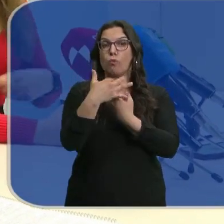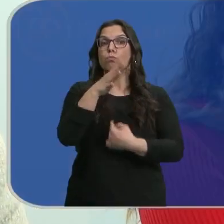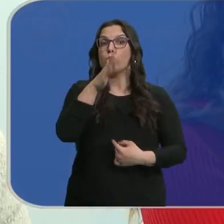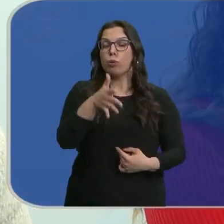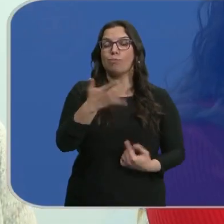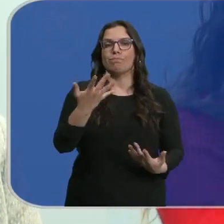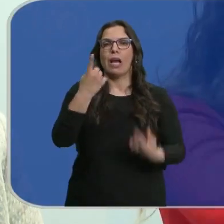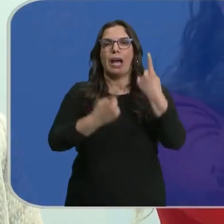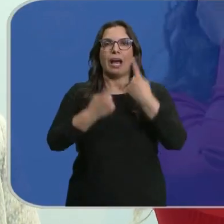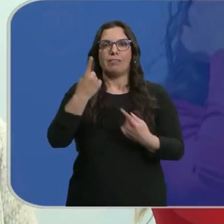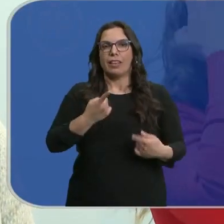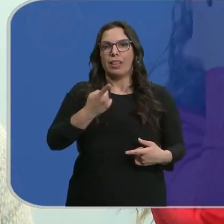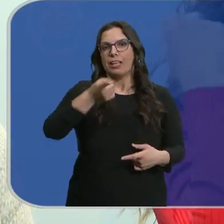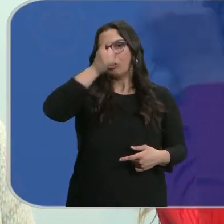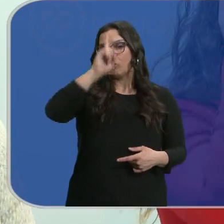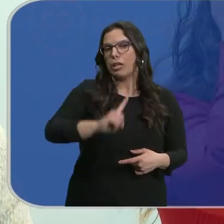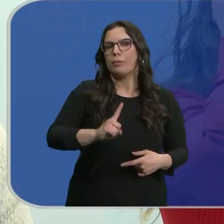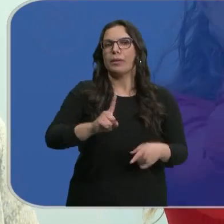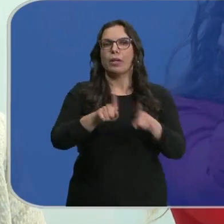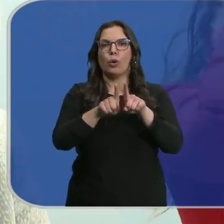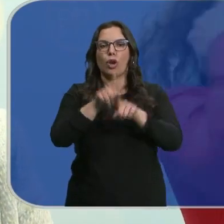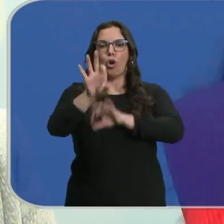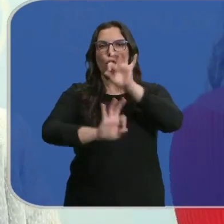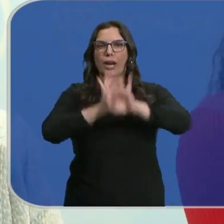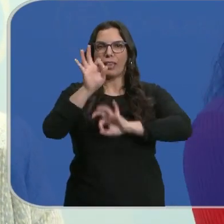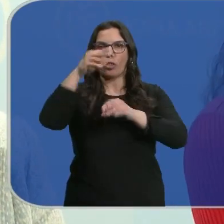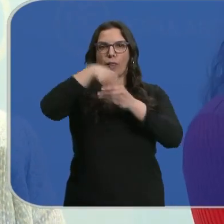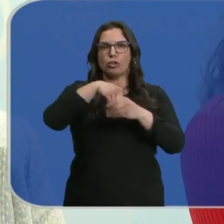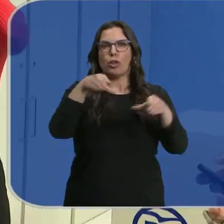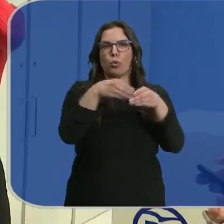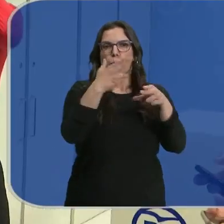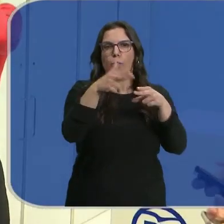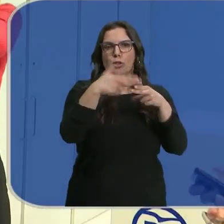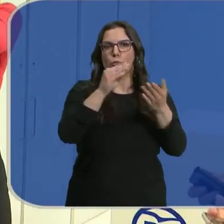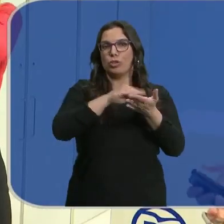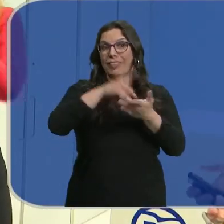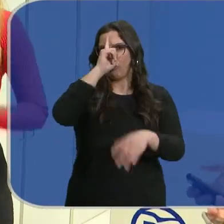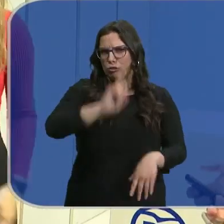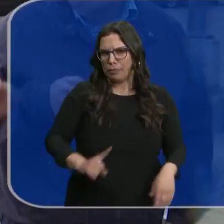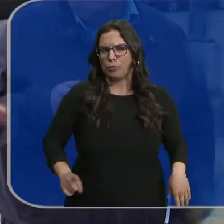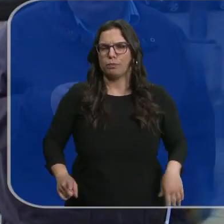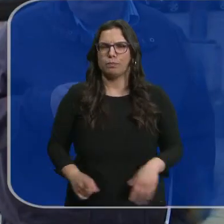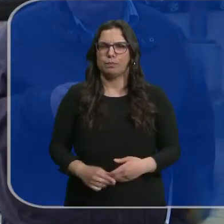deberse a que a veces se desconoce cómo funciona la organización de un partido. Ha dicho textualmente.